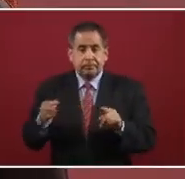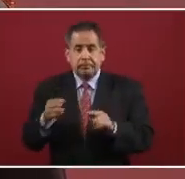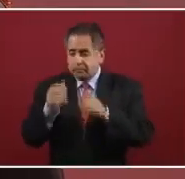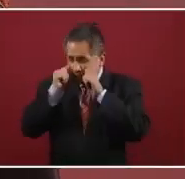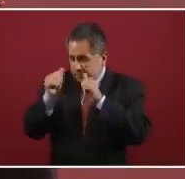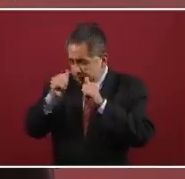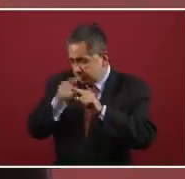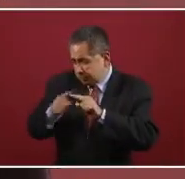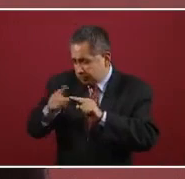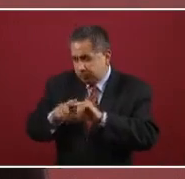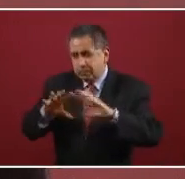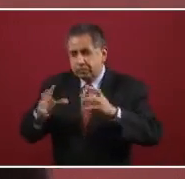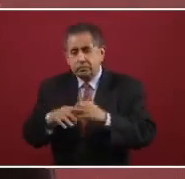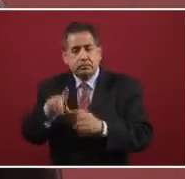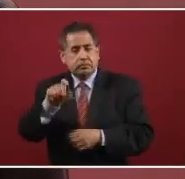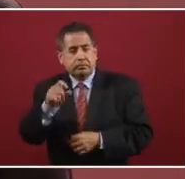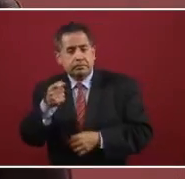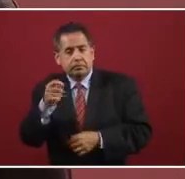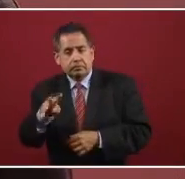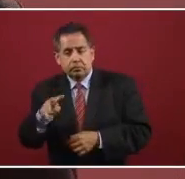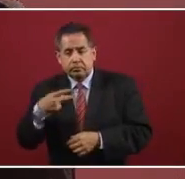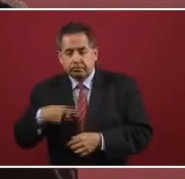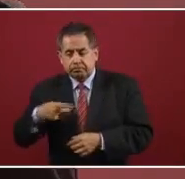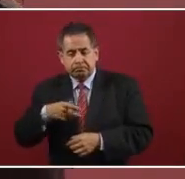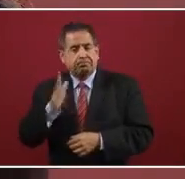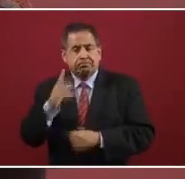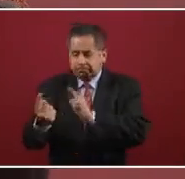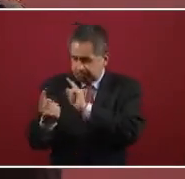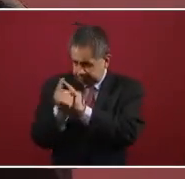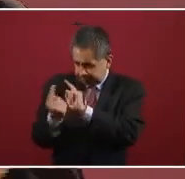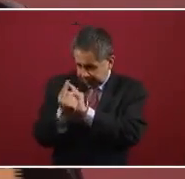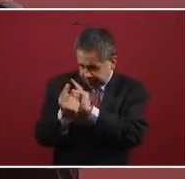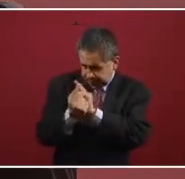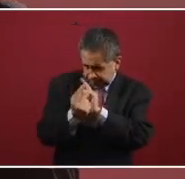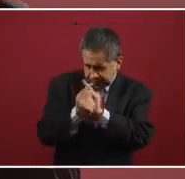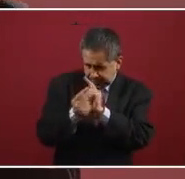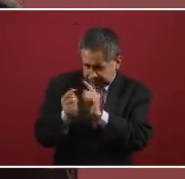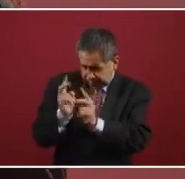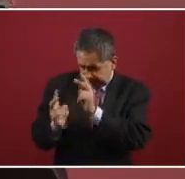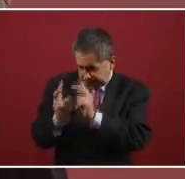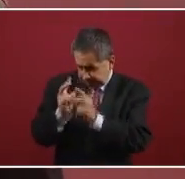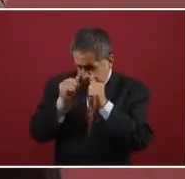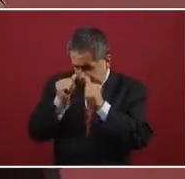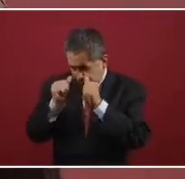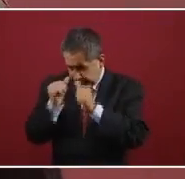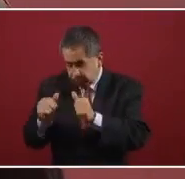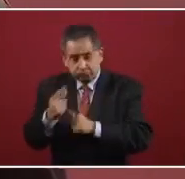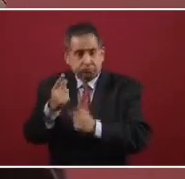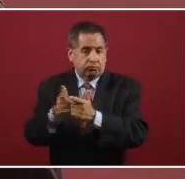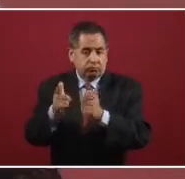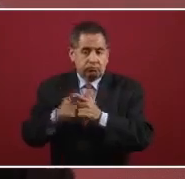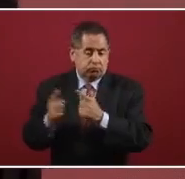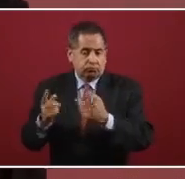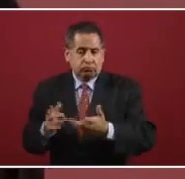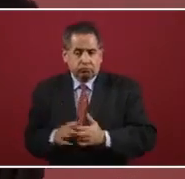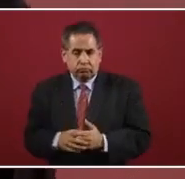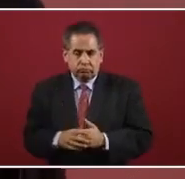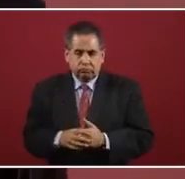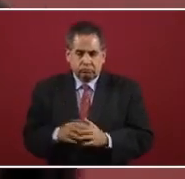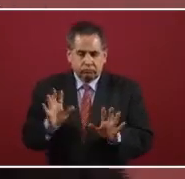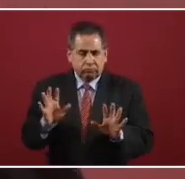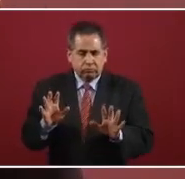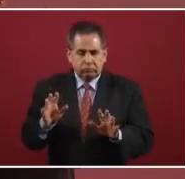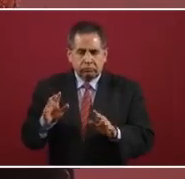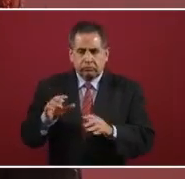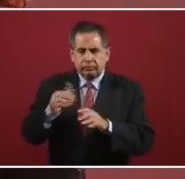habíamos atendido 29 personas, 29 casos en una hora de hoy, ¿sí? Y un solo grupo, aparte de los que están